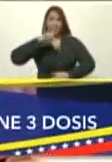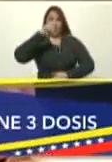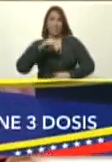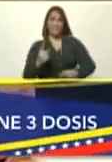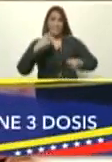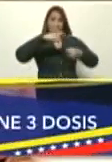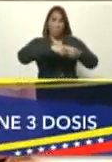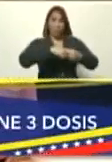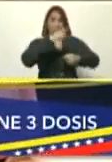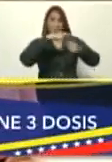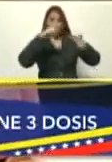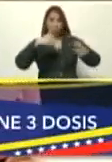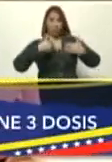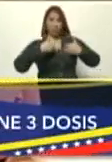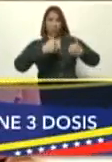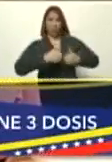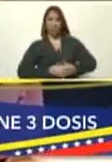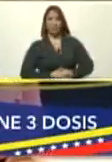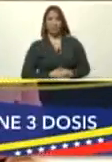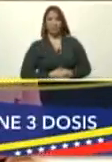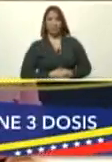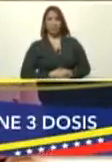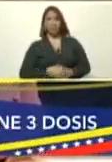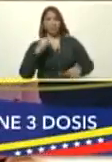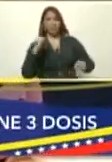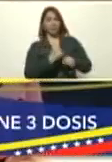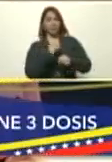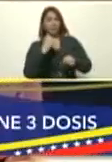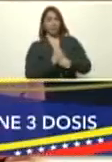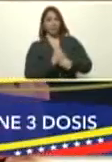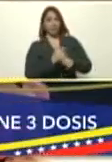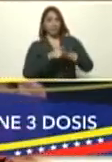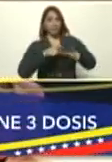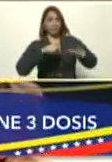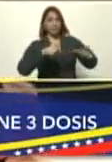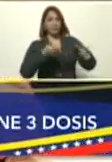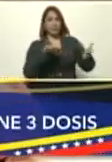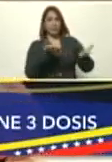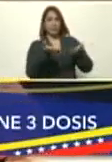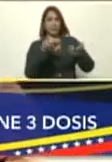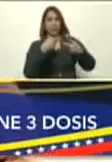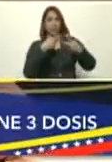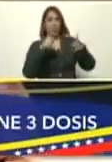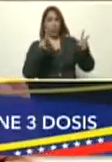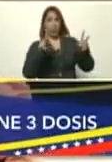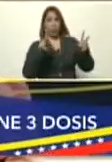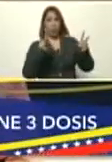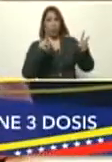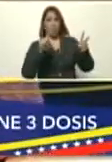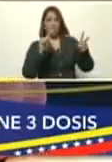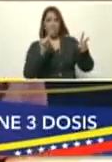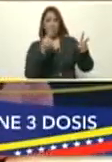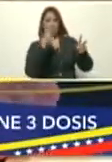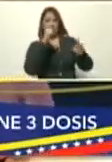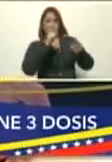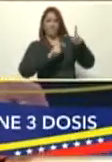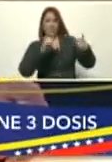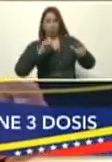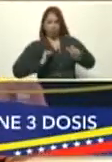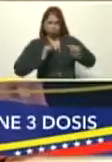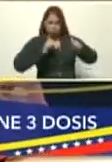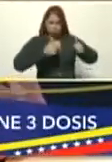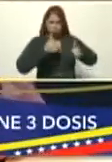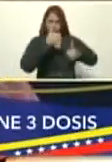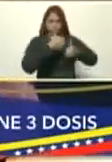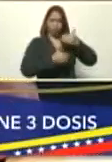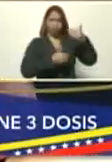al personal de seguridad, a los trabajadores de los sectores de servicios públicos, que fueron los primeros que iniciaron su